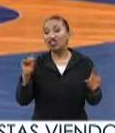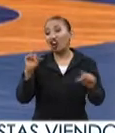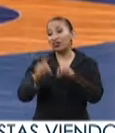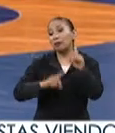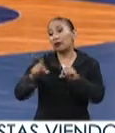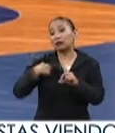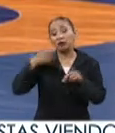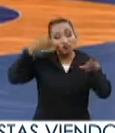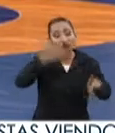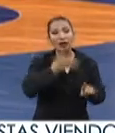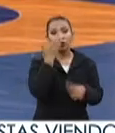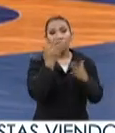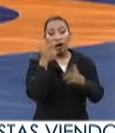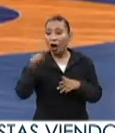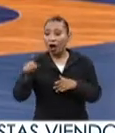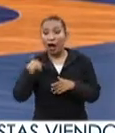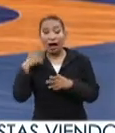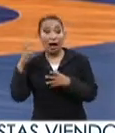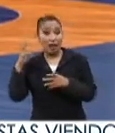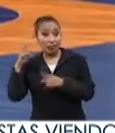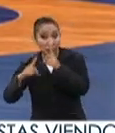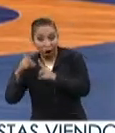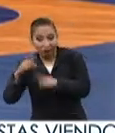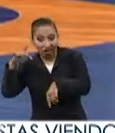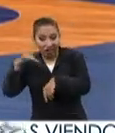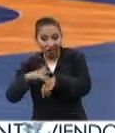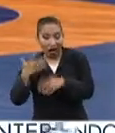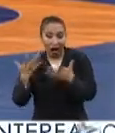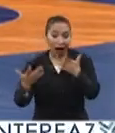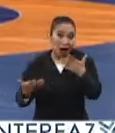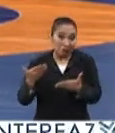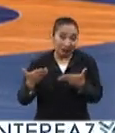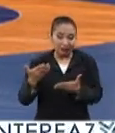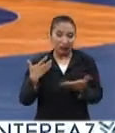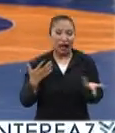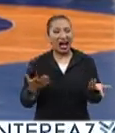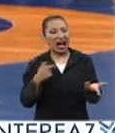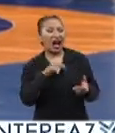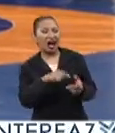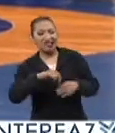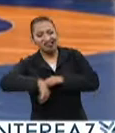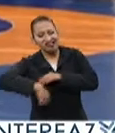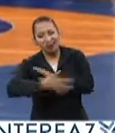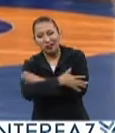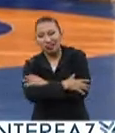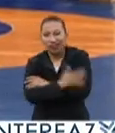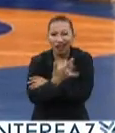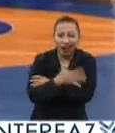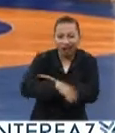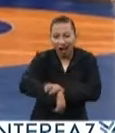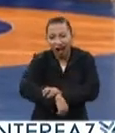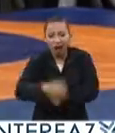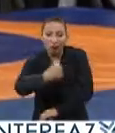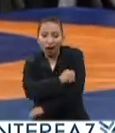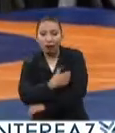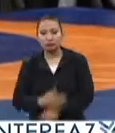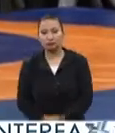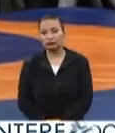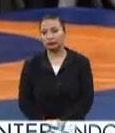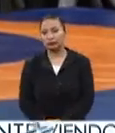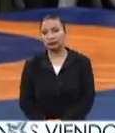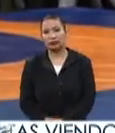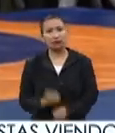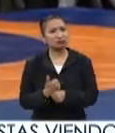deporte era una distracción y ahora un deporte de contacto que si de repente llegaba y ay, es que me torcí aquí, ay, es que me pegué acá. Es